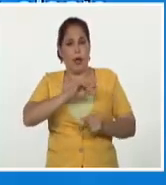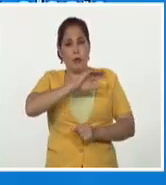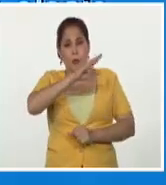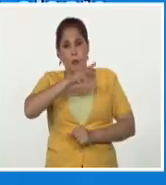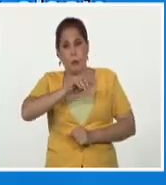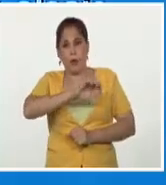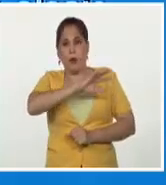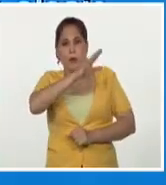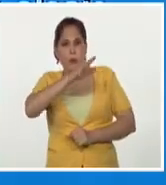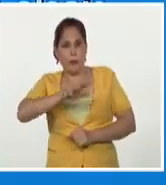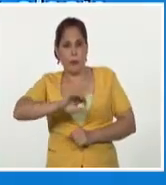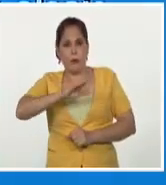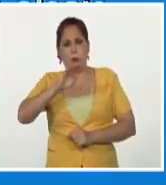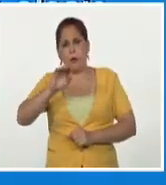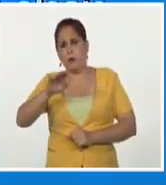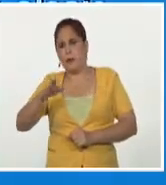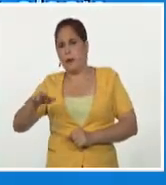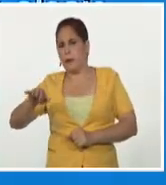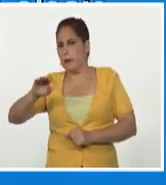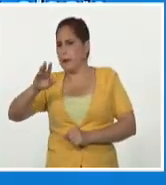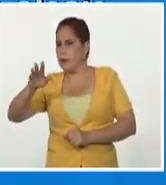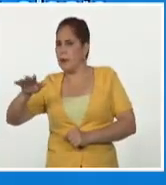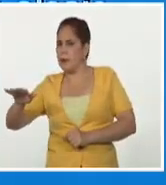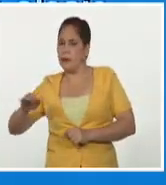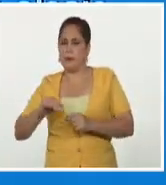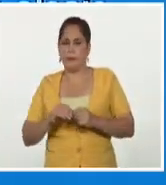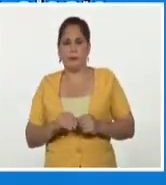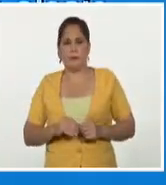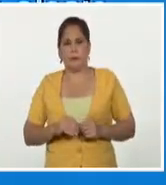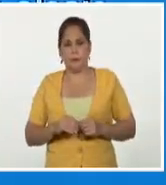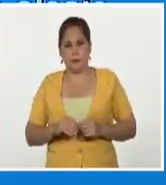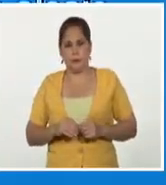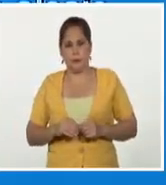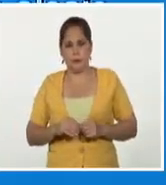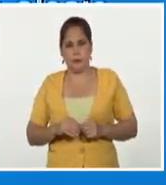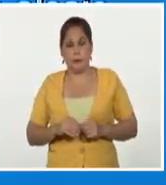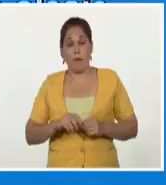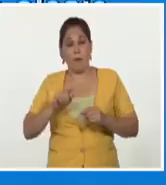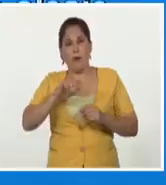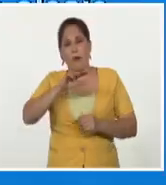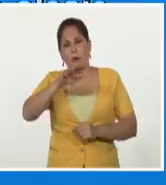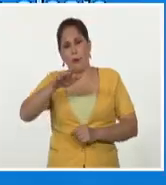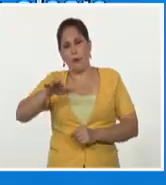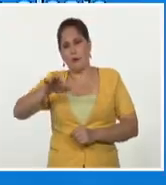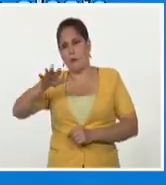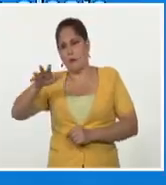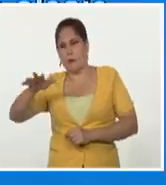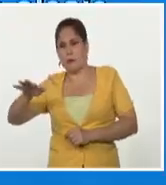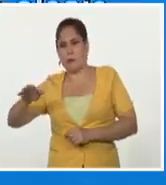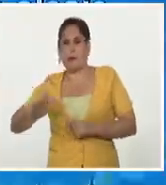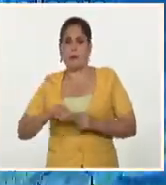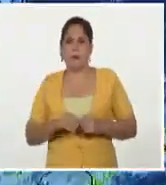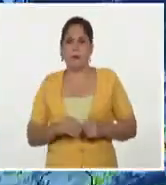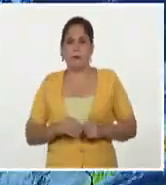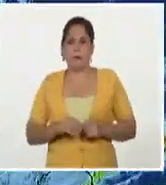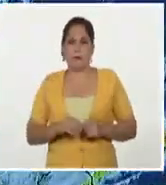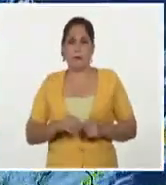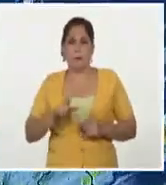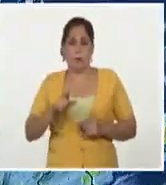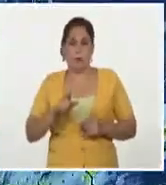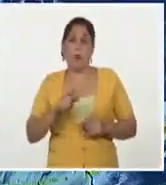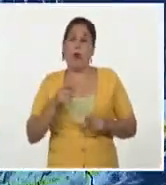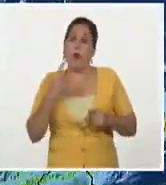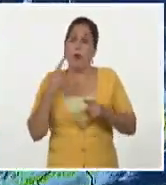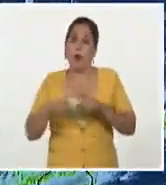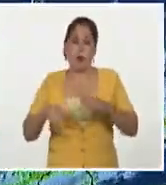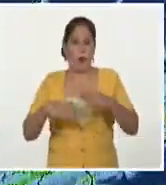norte oriental poco oleaje en el resto de las costas efecto en el norte de la región central donde la mar estará tranquila así que ya usted sabe otra